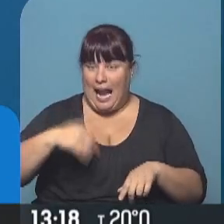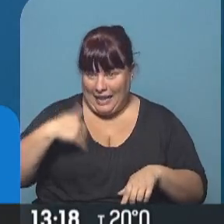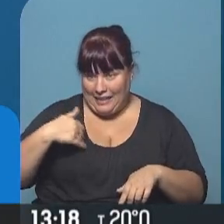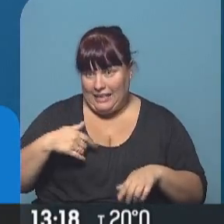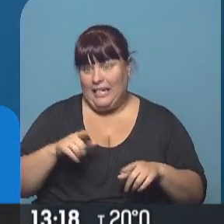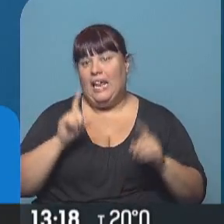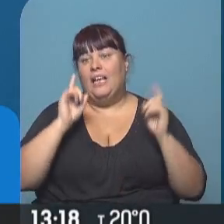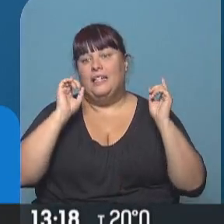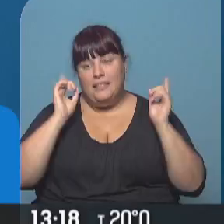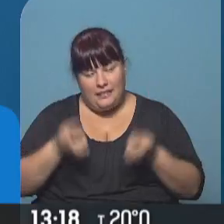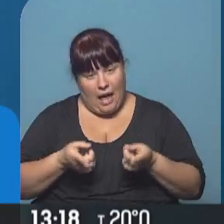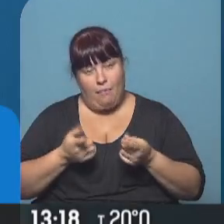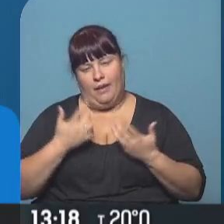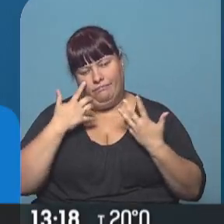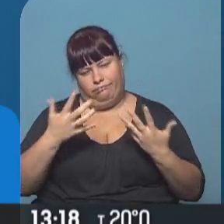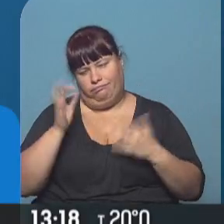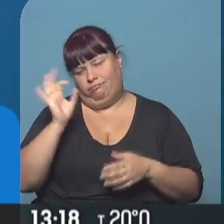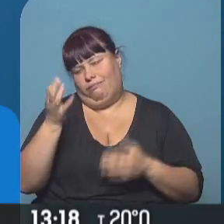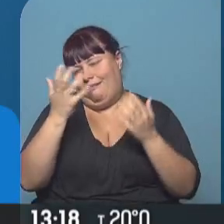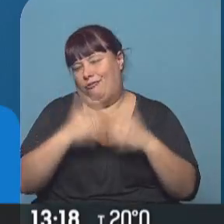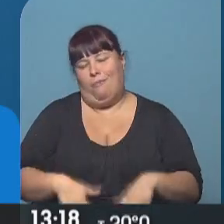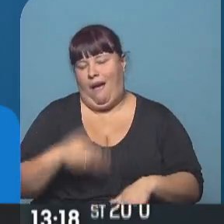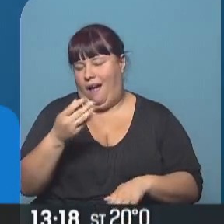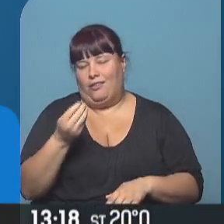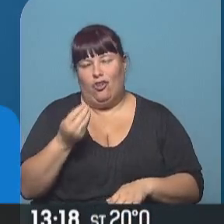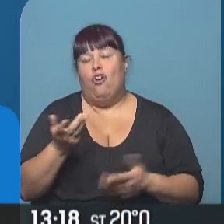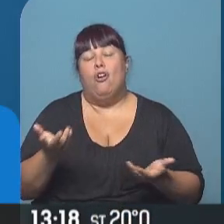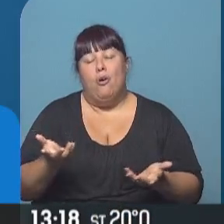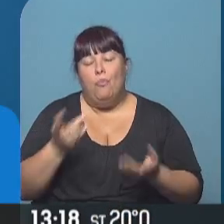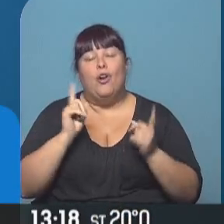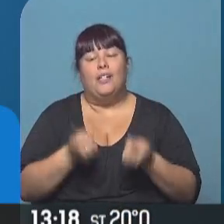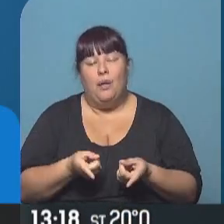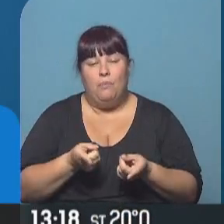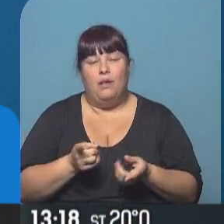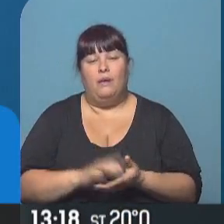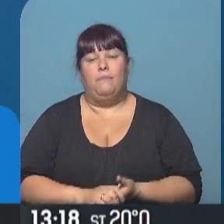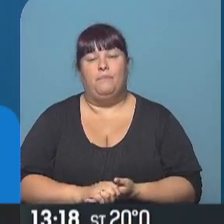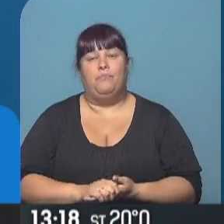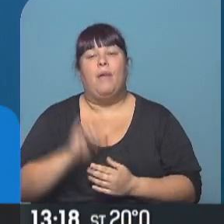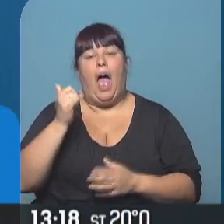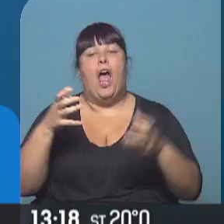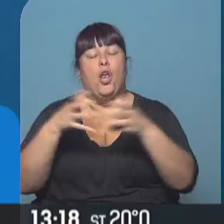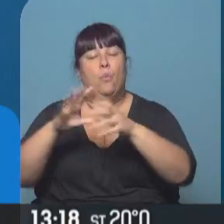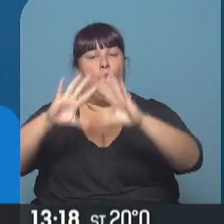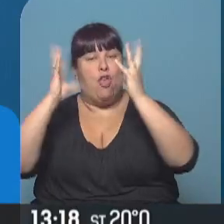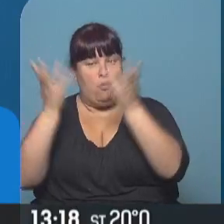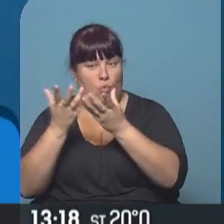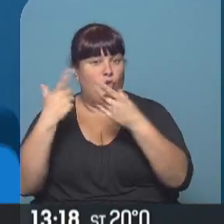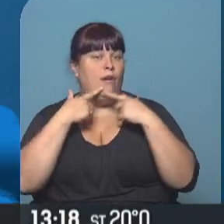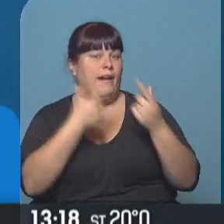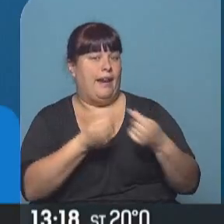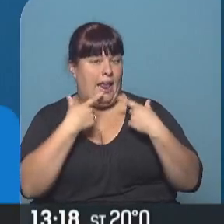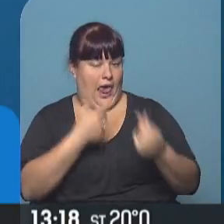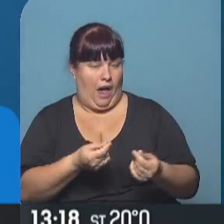también un caso ya más que evidente porque además tenemos organismos internacionales reclamando